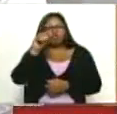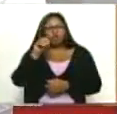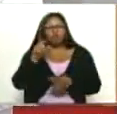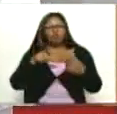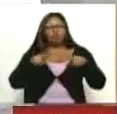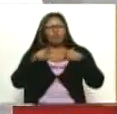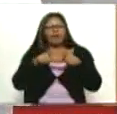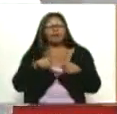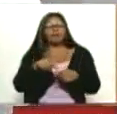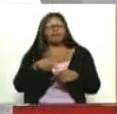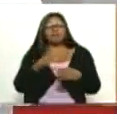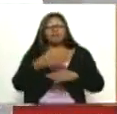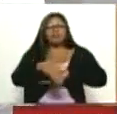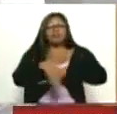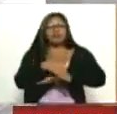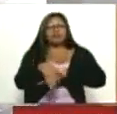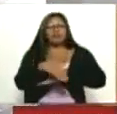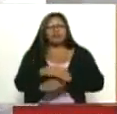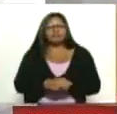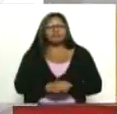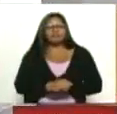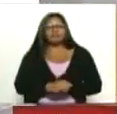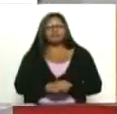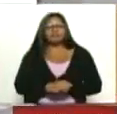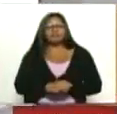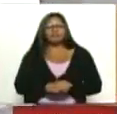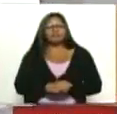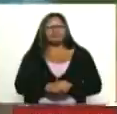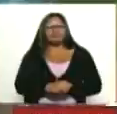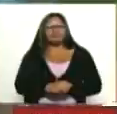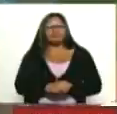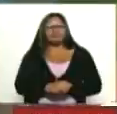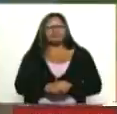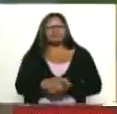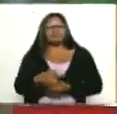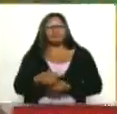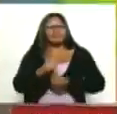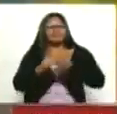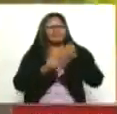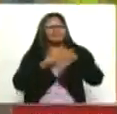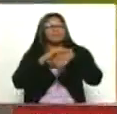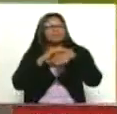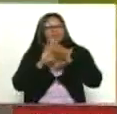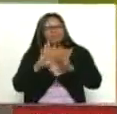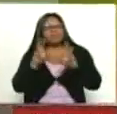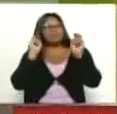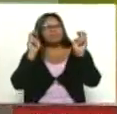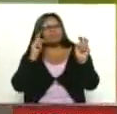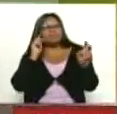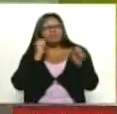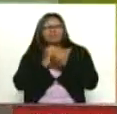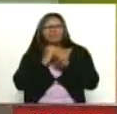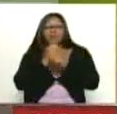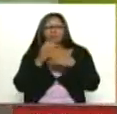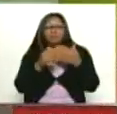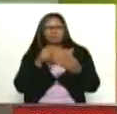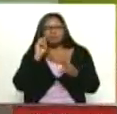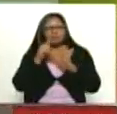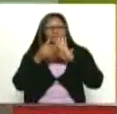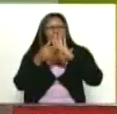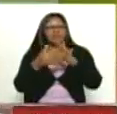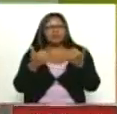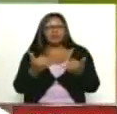calle Los Manolos, en Las Palmas. Viceministra, sobre el tema de las obras de teatro que se van a presentar,